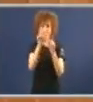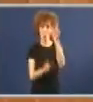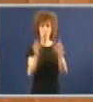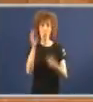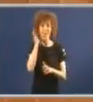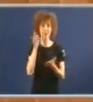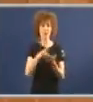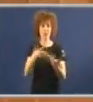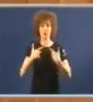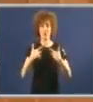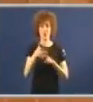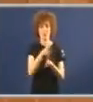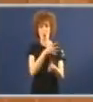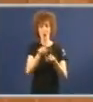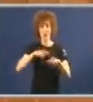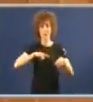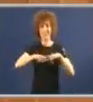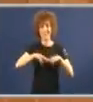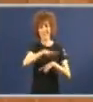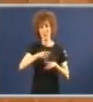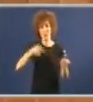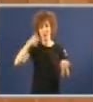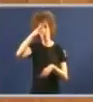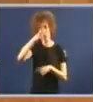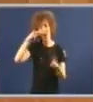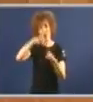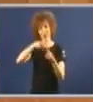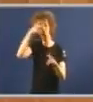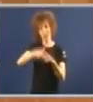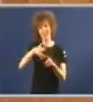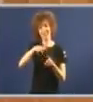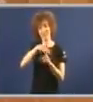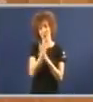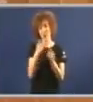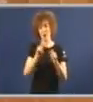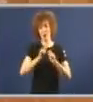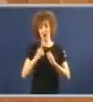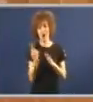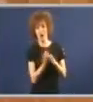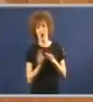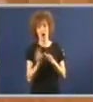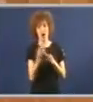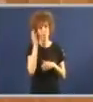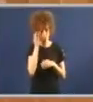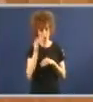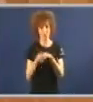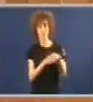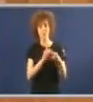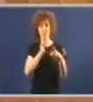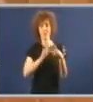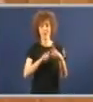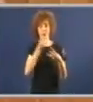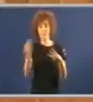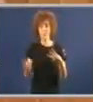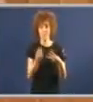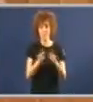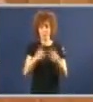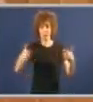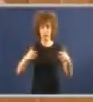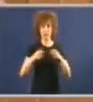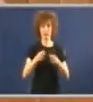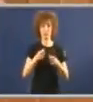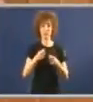violencia machista no medio rural e evitar situación de illamento. Incrementar o número de centros de información á muller de